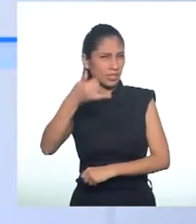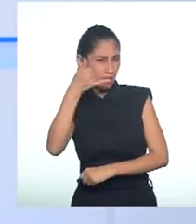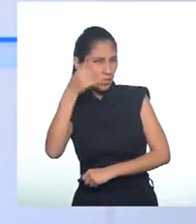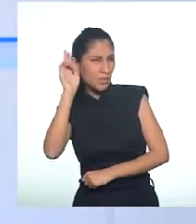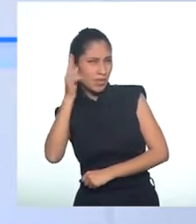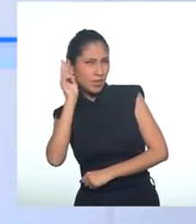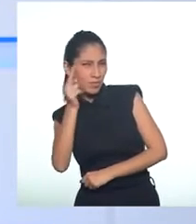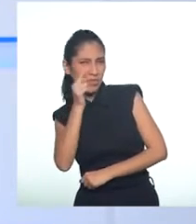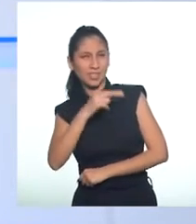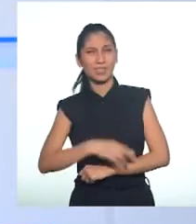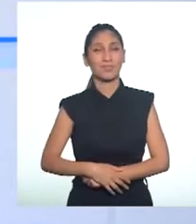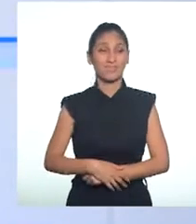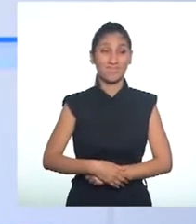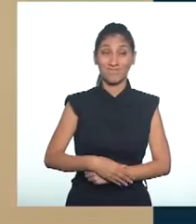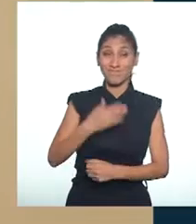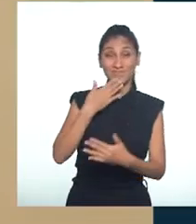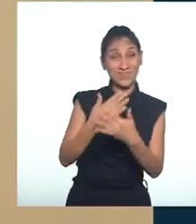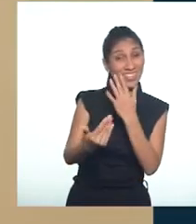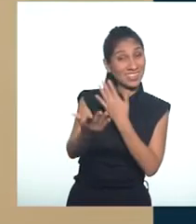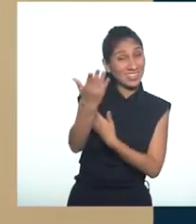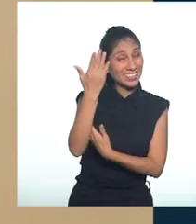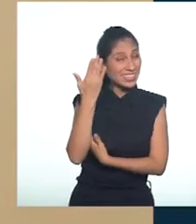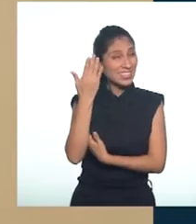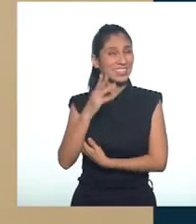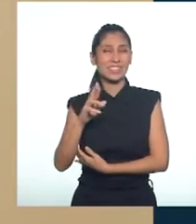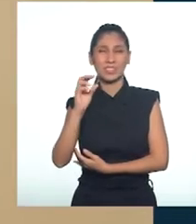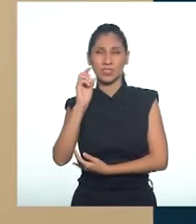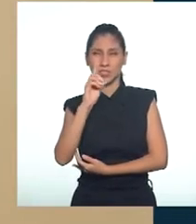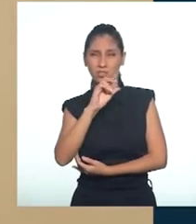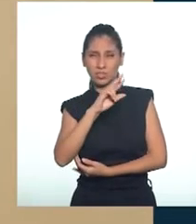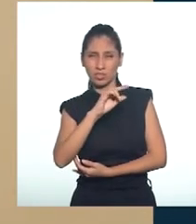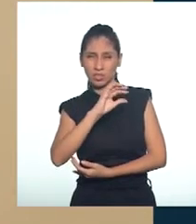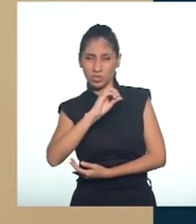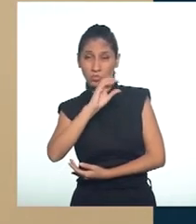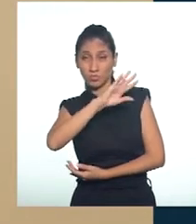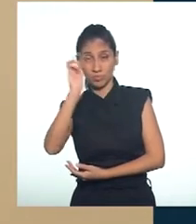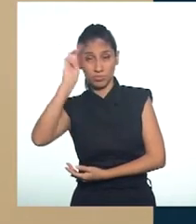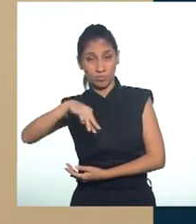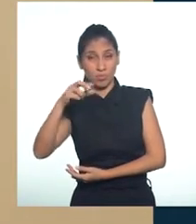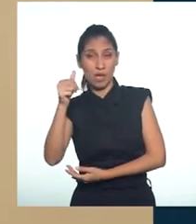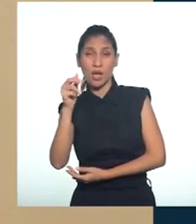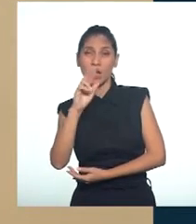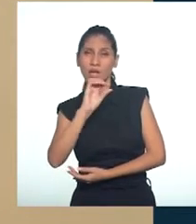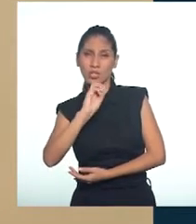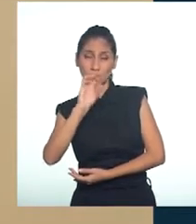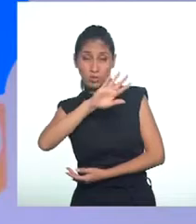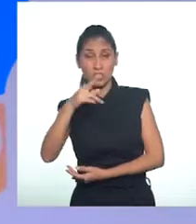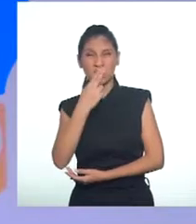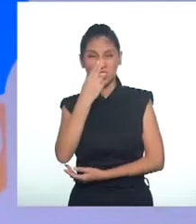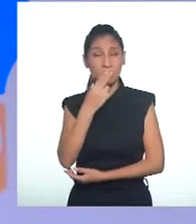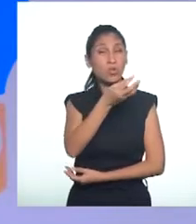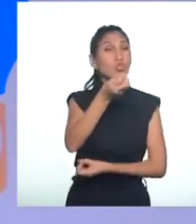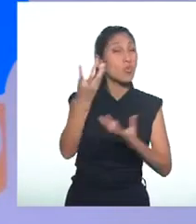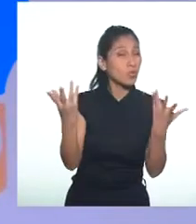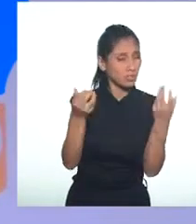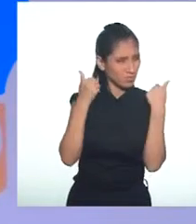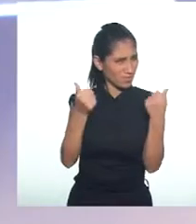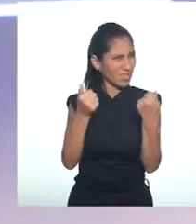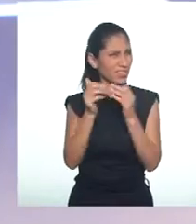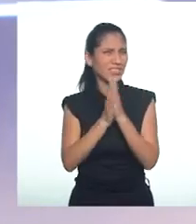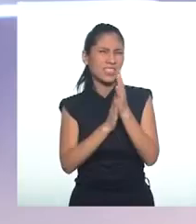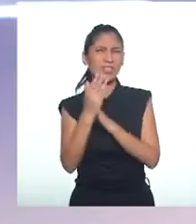Es cierto, llamemos a la profesora. Buenos días, Rodrigo, Mario y Tocino. ¿Cómo están? Bien,